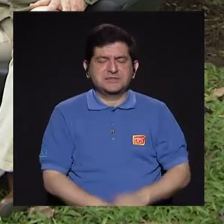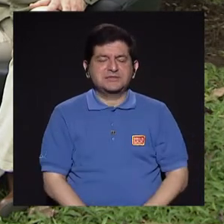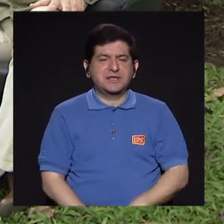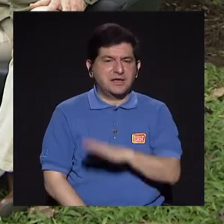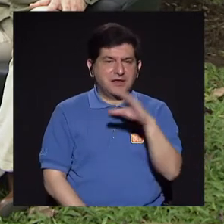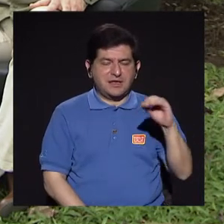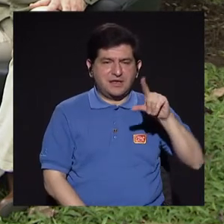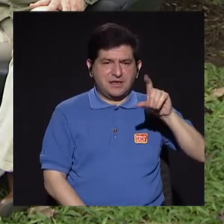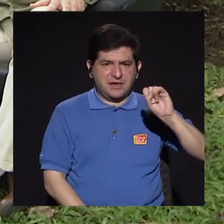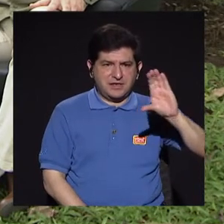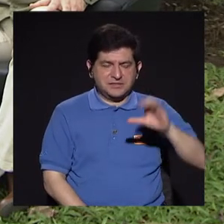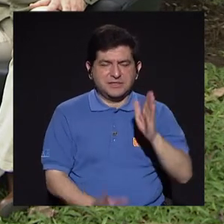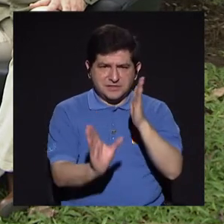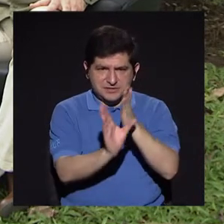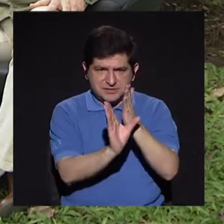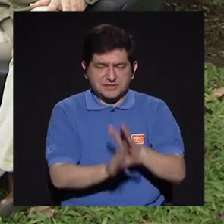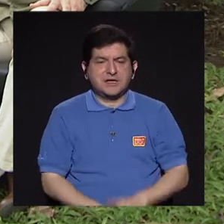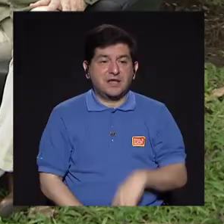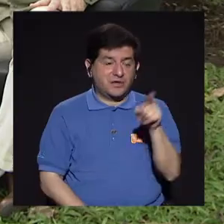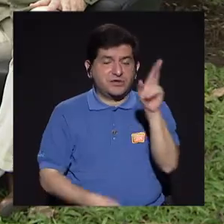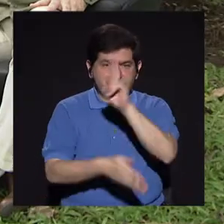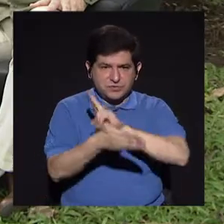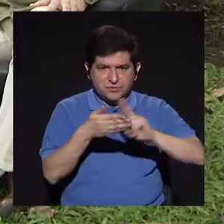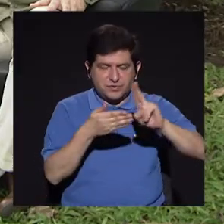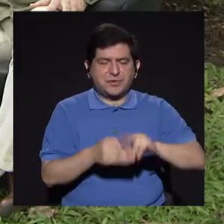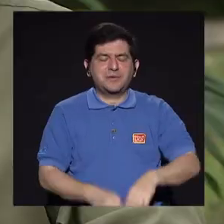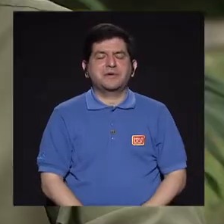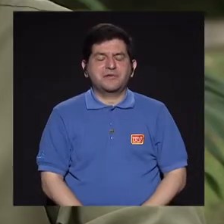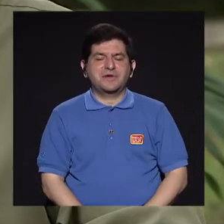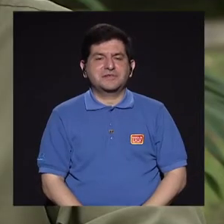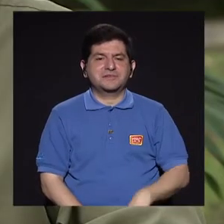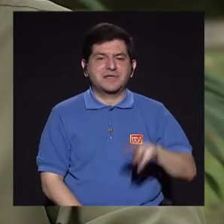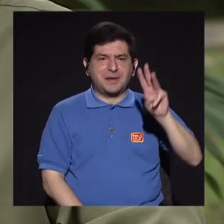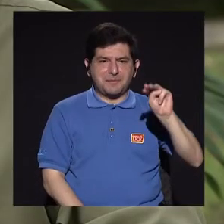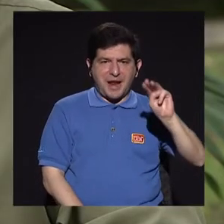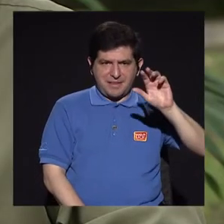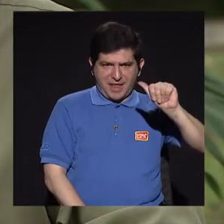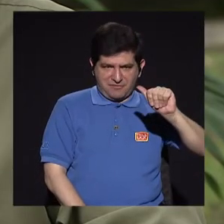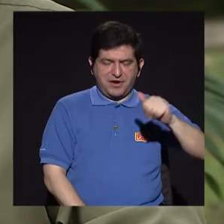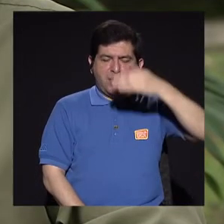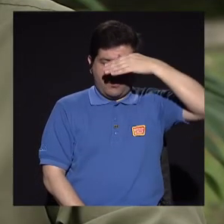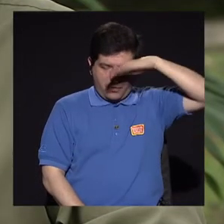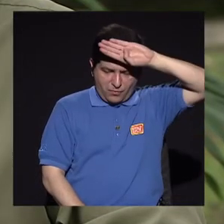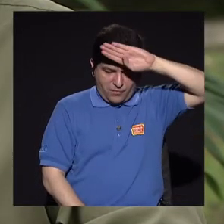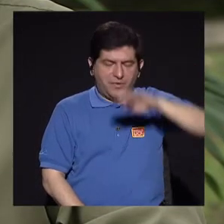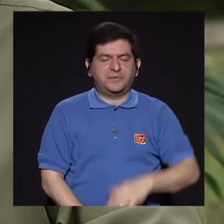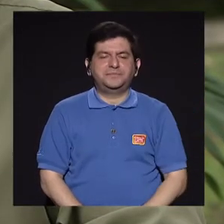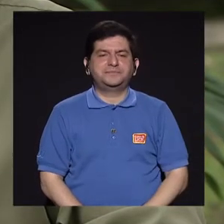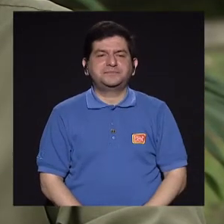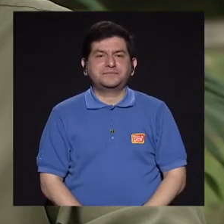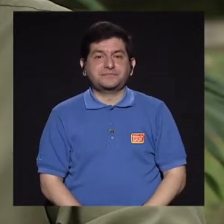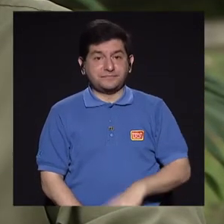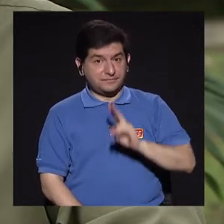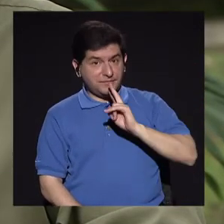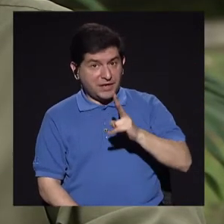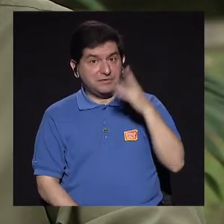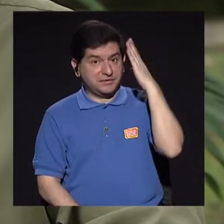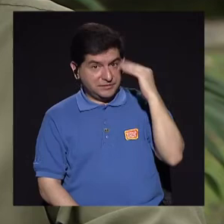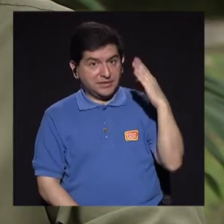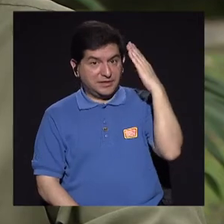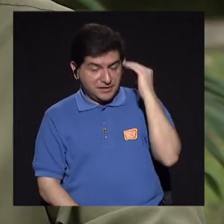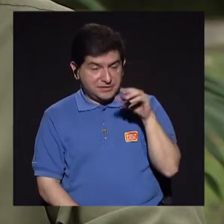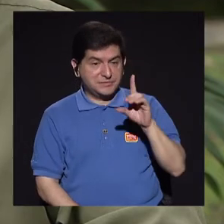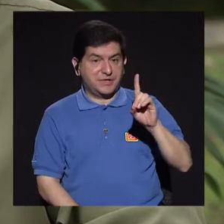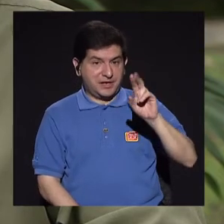Universidad Central Marta Abreu de las Villas en Cuba y con él estamos profundizando acerca de este tema y definitivamente que, bueno, con la